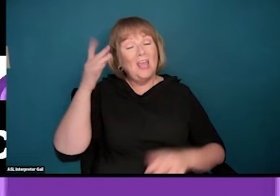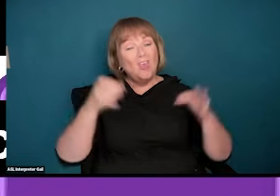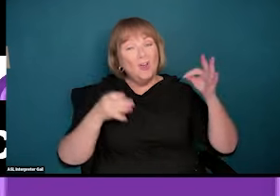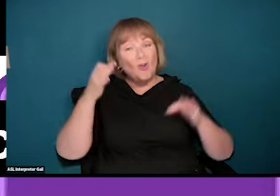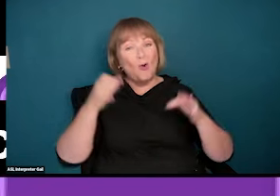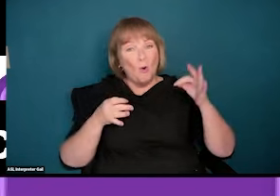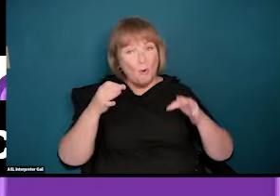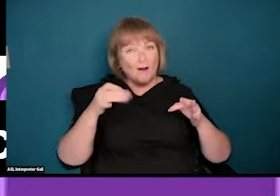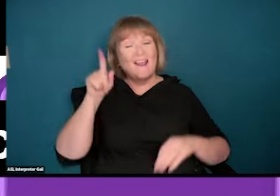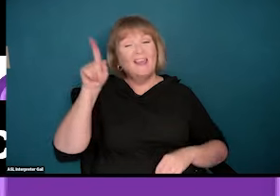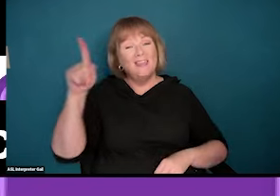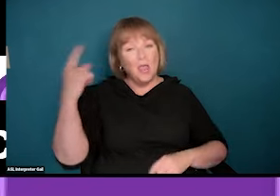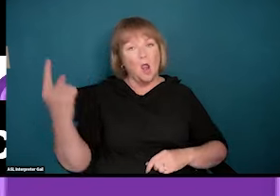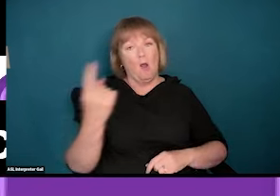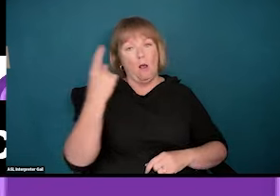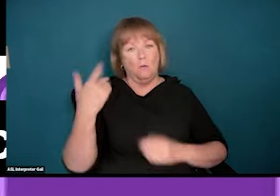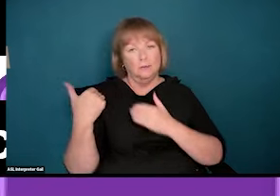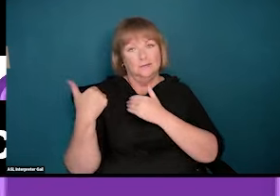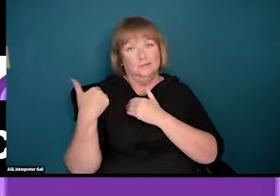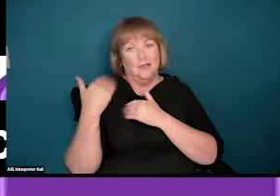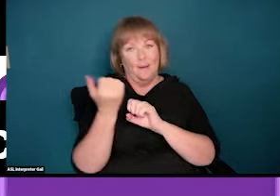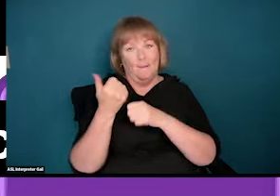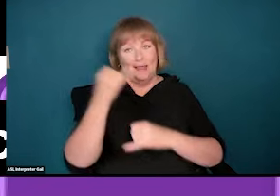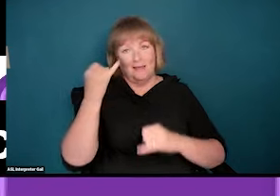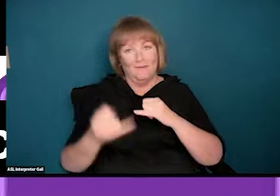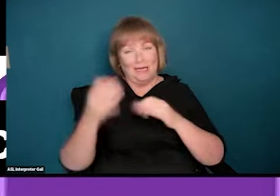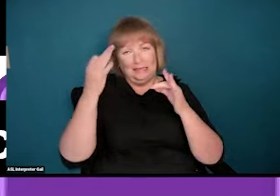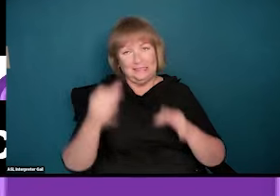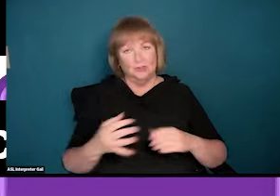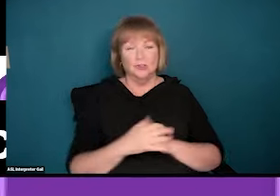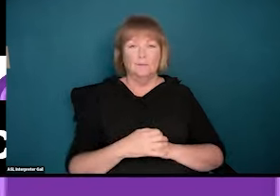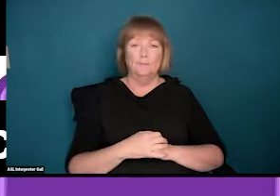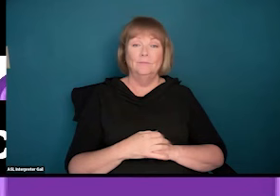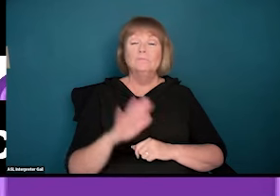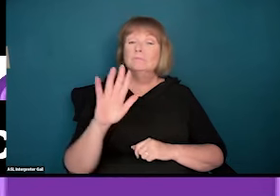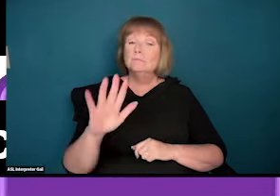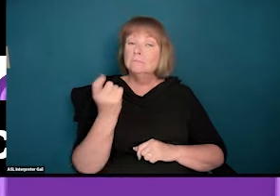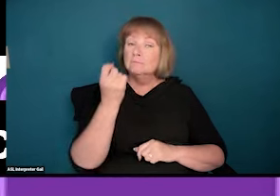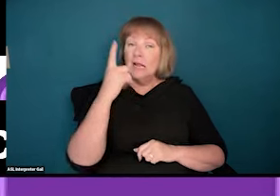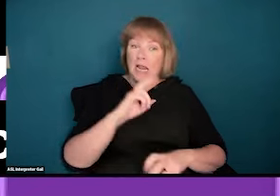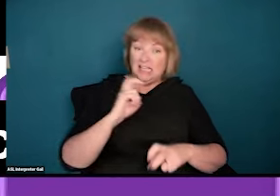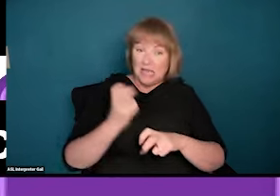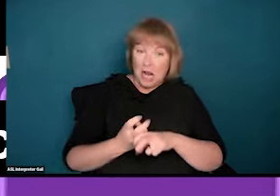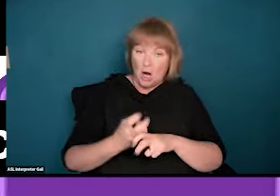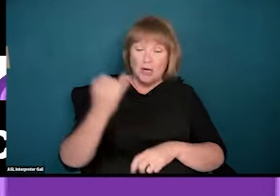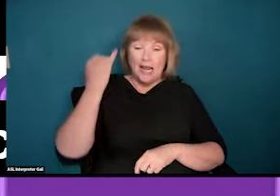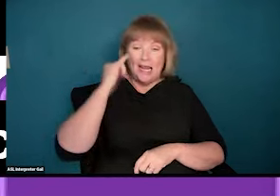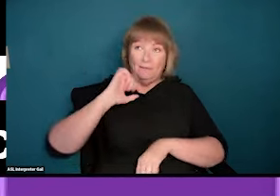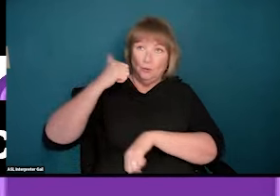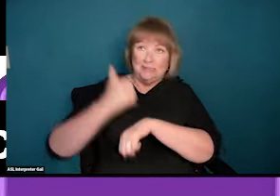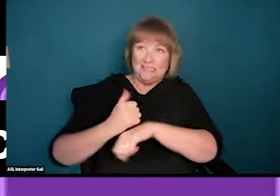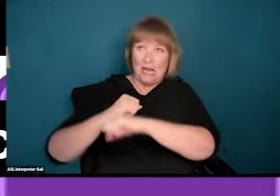y archive los cambios necesarios en frente de la corte cuando hay que hacer modificaciones sustanciales del convenio de